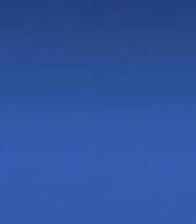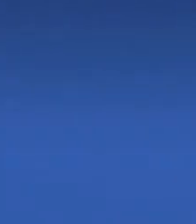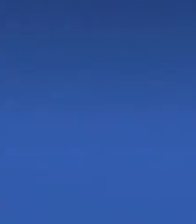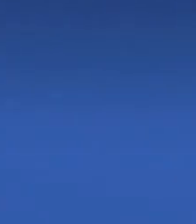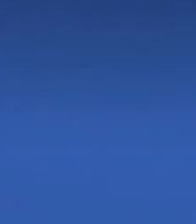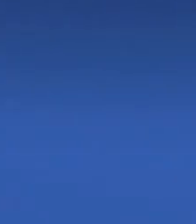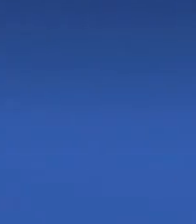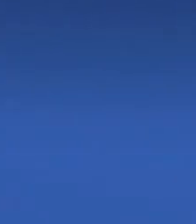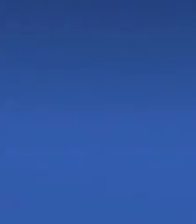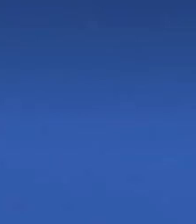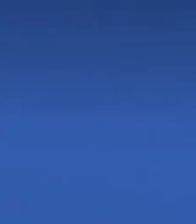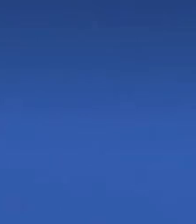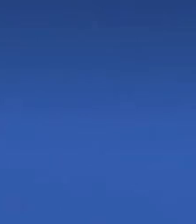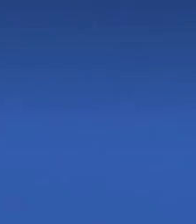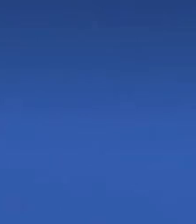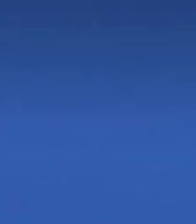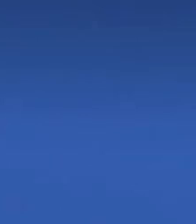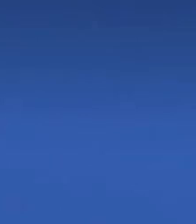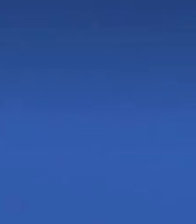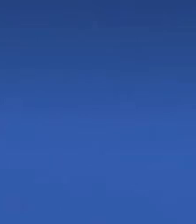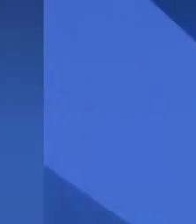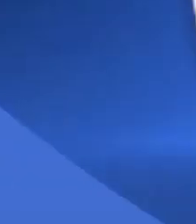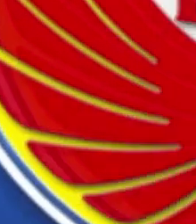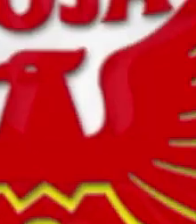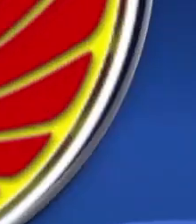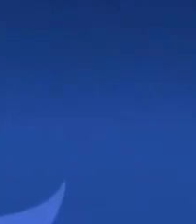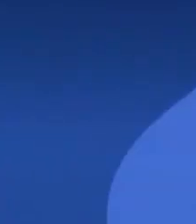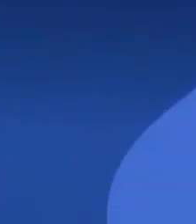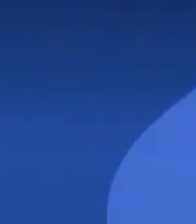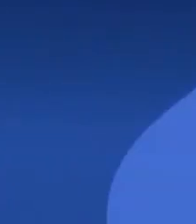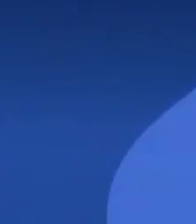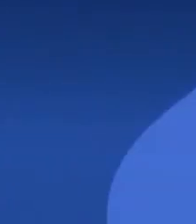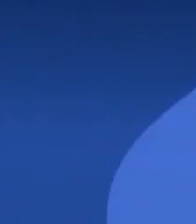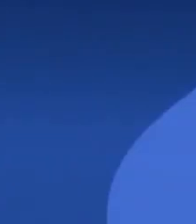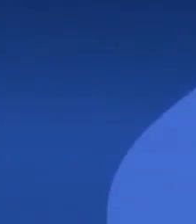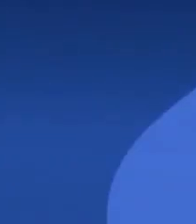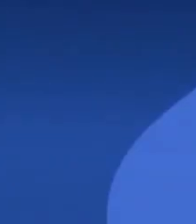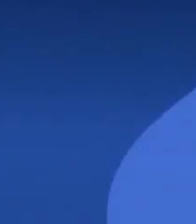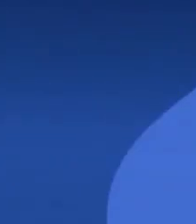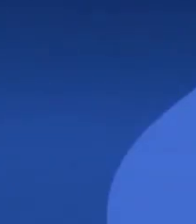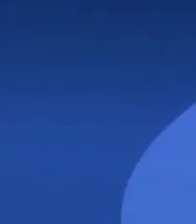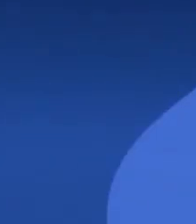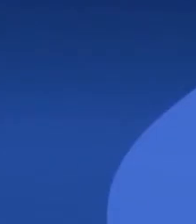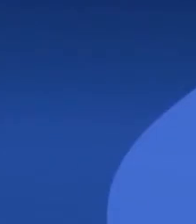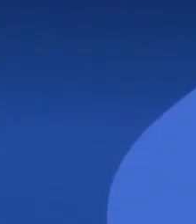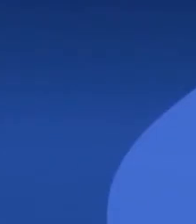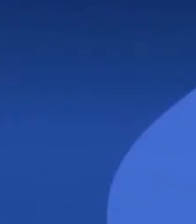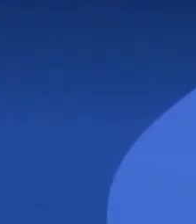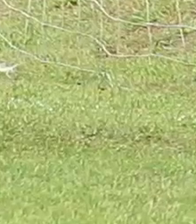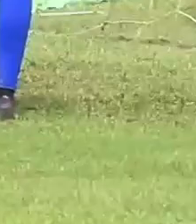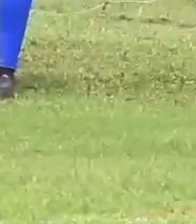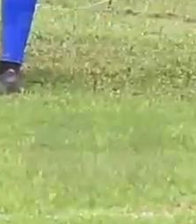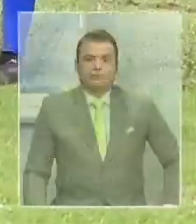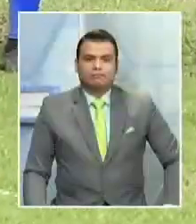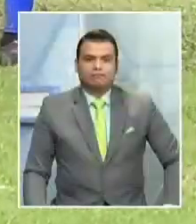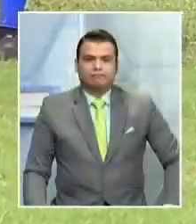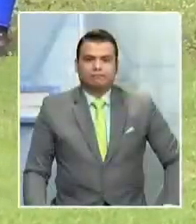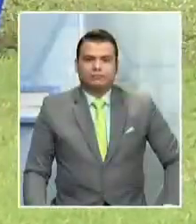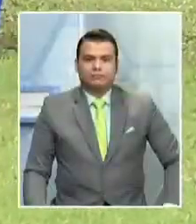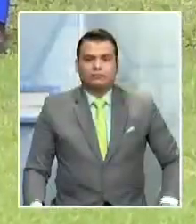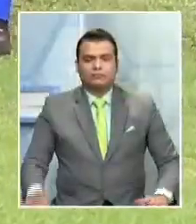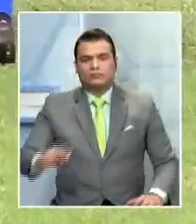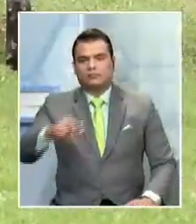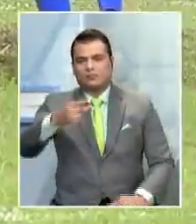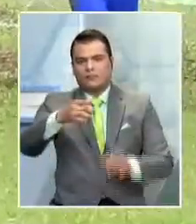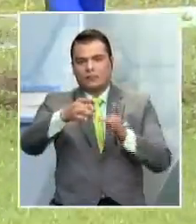Tomémonos un tinto, seamos amigos. Café Águila Roja, calidad certificada. La segunda